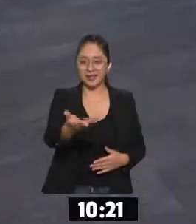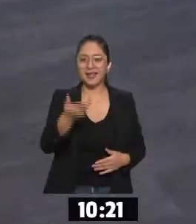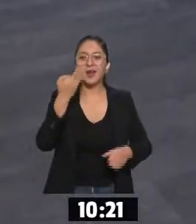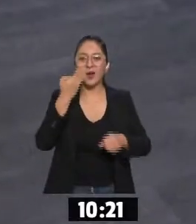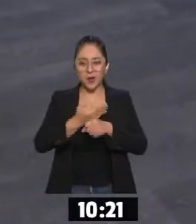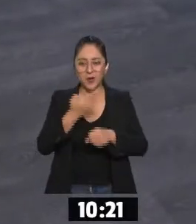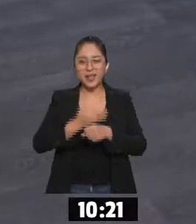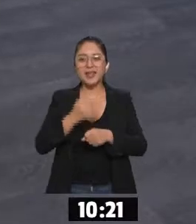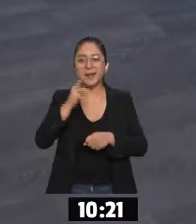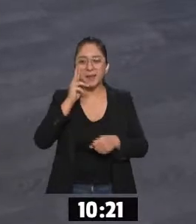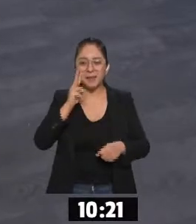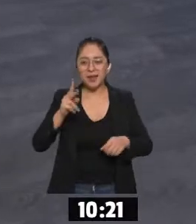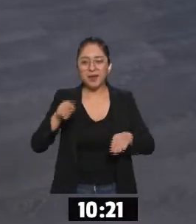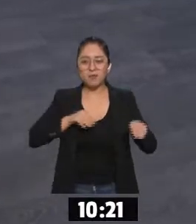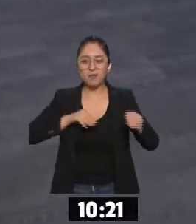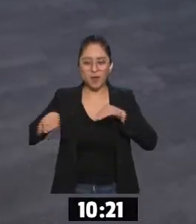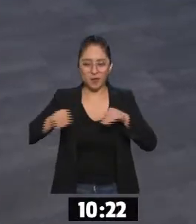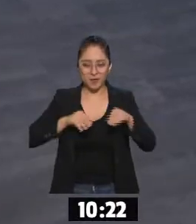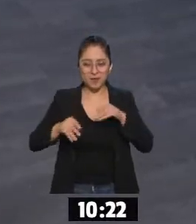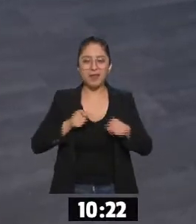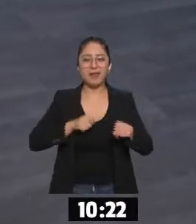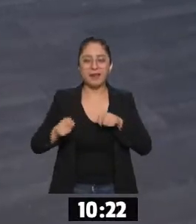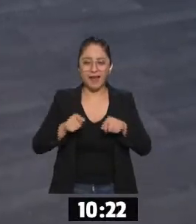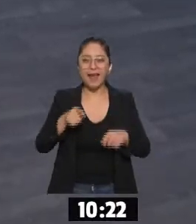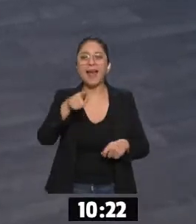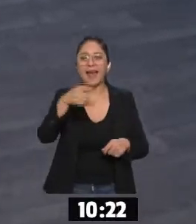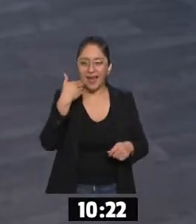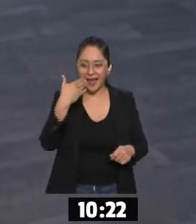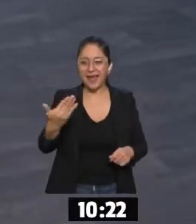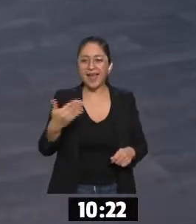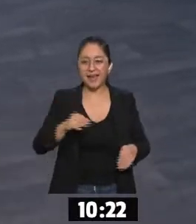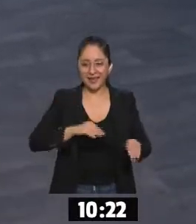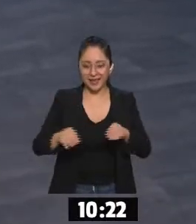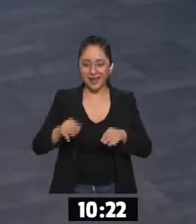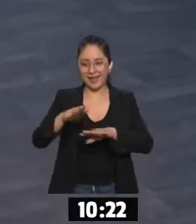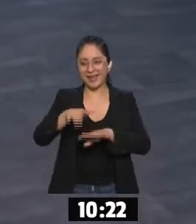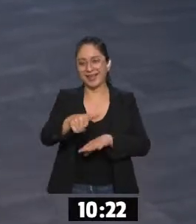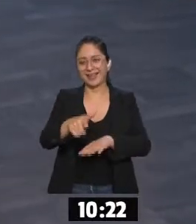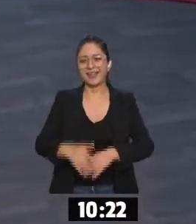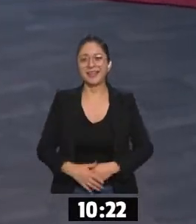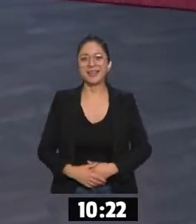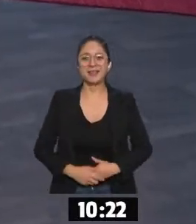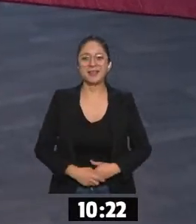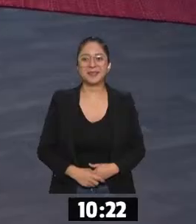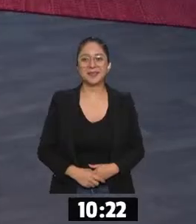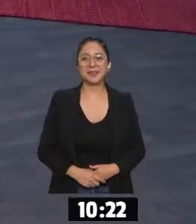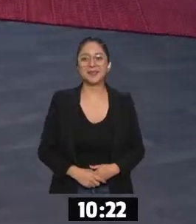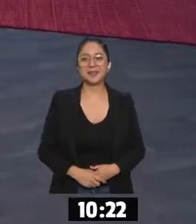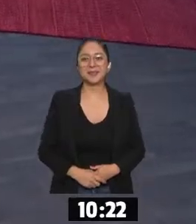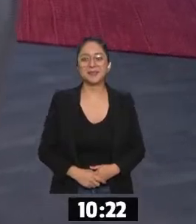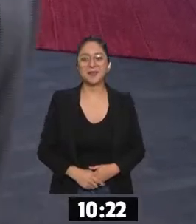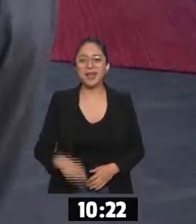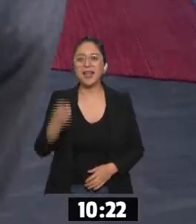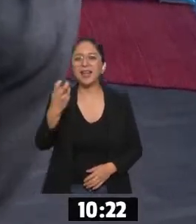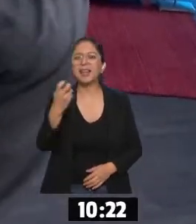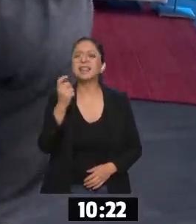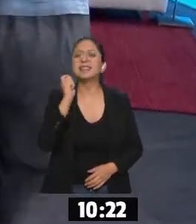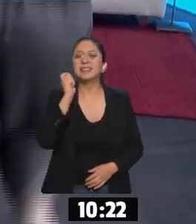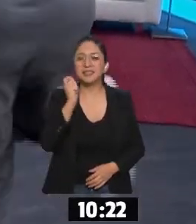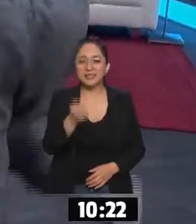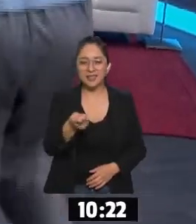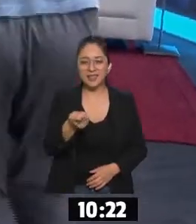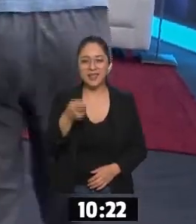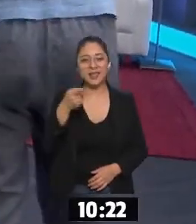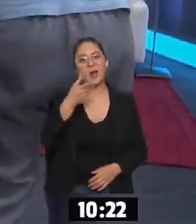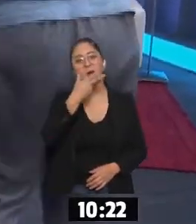¿Cómo fue partiendo de su movimiento de eso? Esa es elegancia. Y mis chanclas. Miren nada más. Porque estos son. Señora,